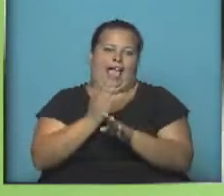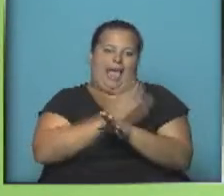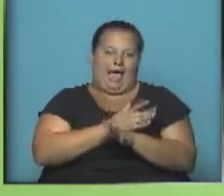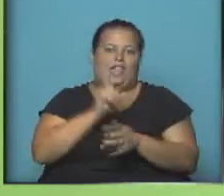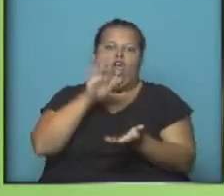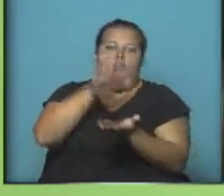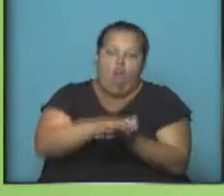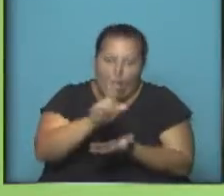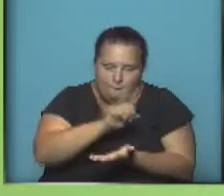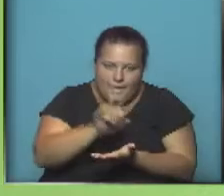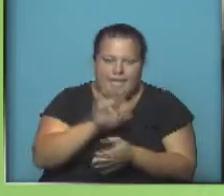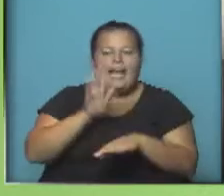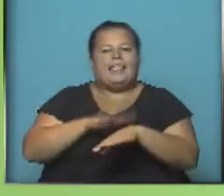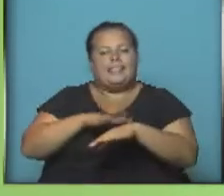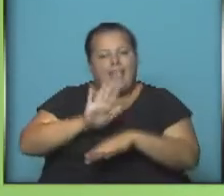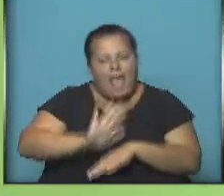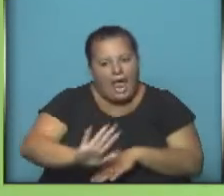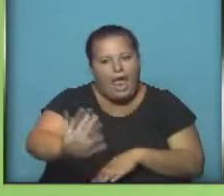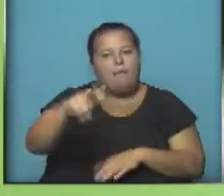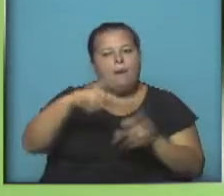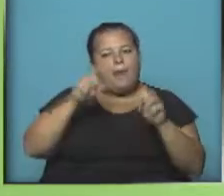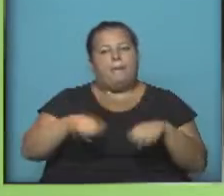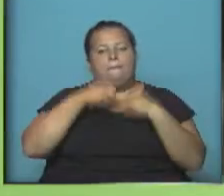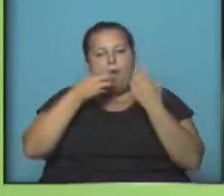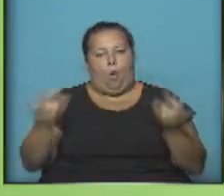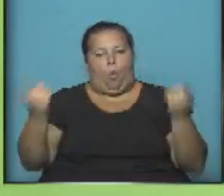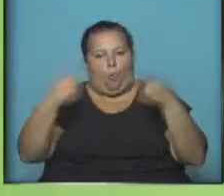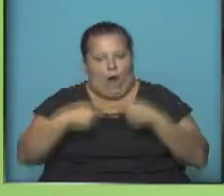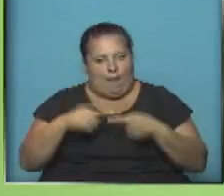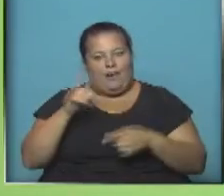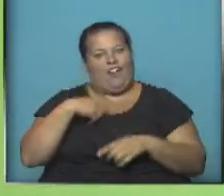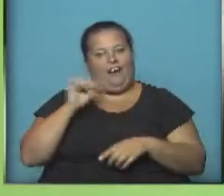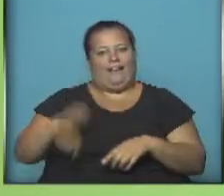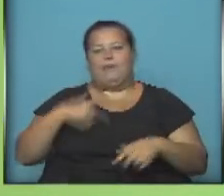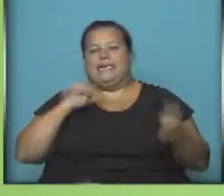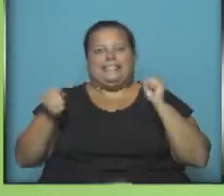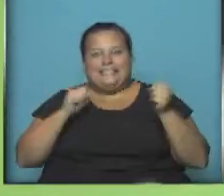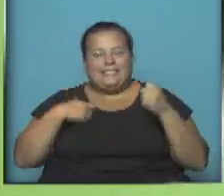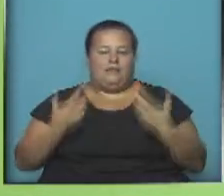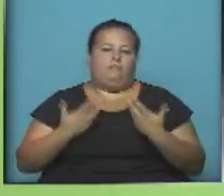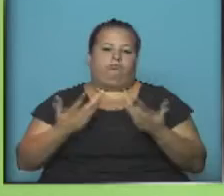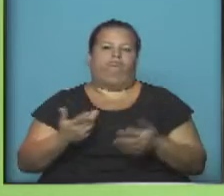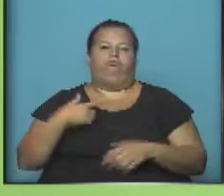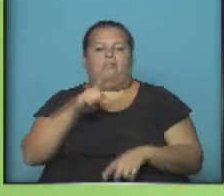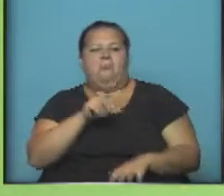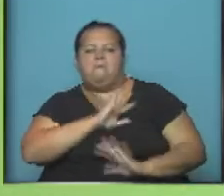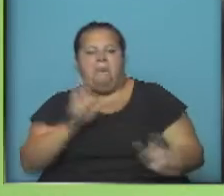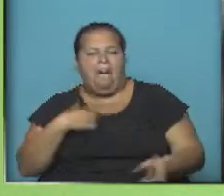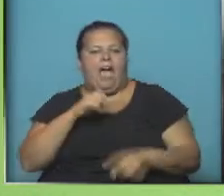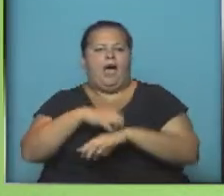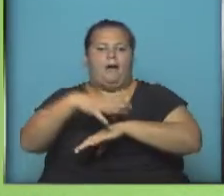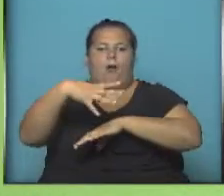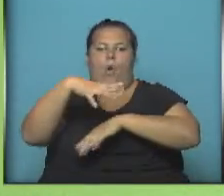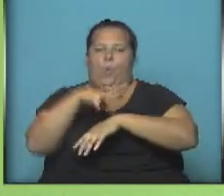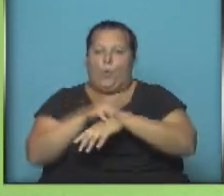no pisar, de darle el tiempo suficiente que esto se recupere, que en general no se lo damos, porque estamos ansiosos, porque bueno, nos dejó de doler, porque el hematoma